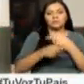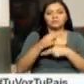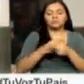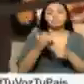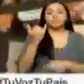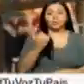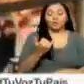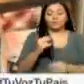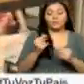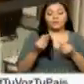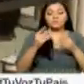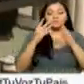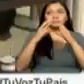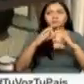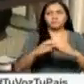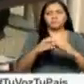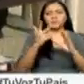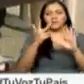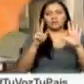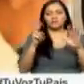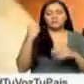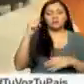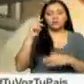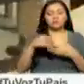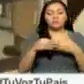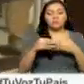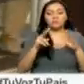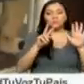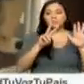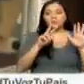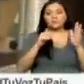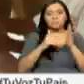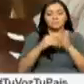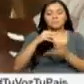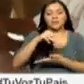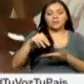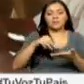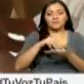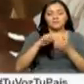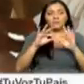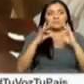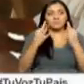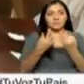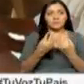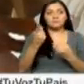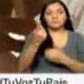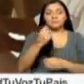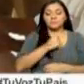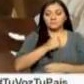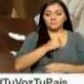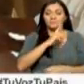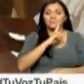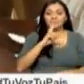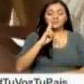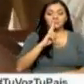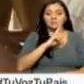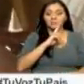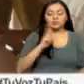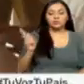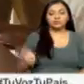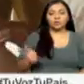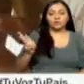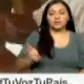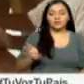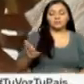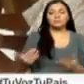de dólares a 12.139 familias productoras en Manavit. Víctor Ávila, propietario de un restaurante en Chone, resalta